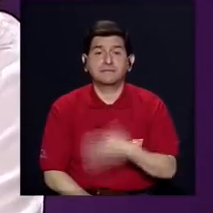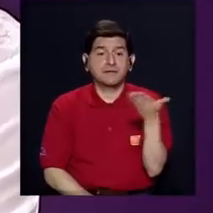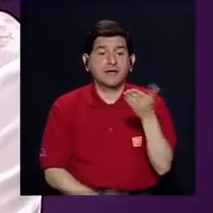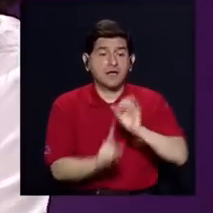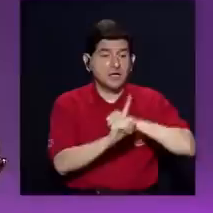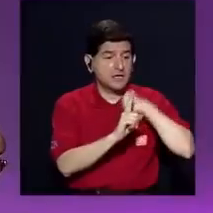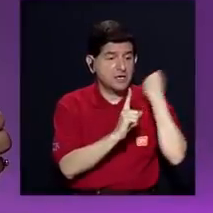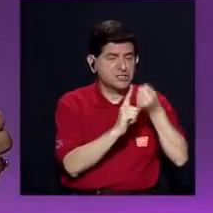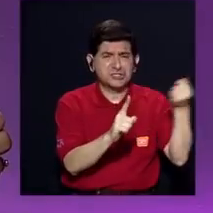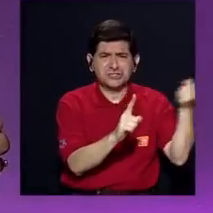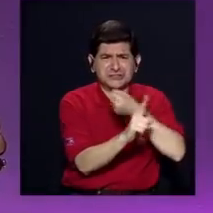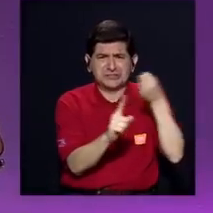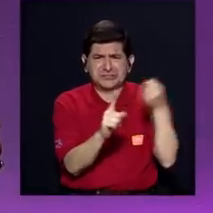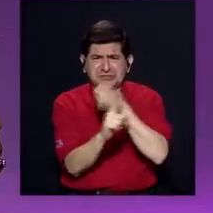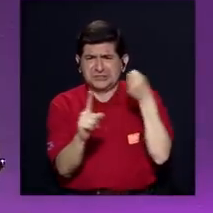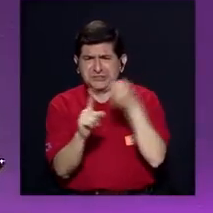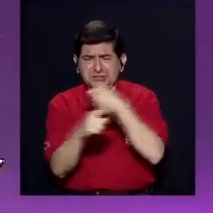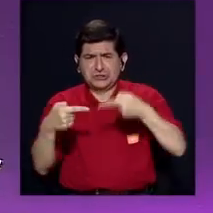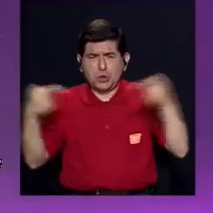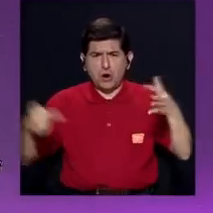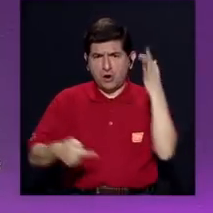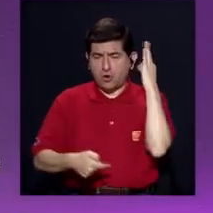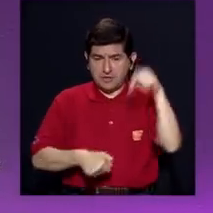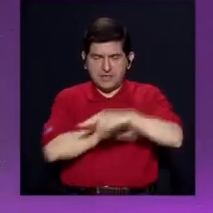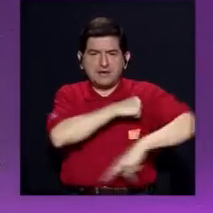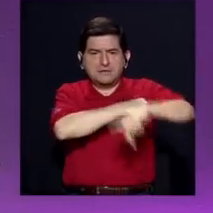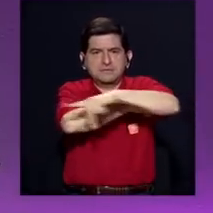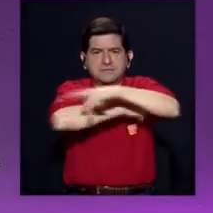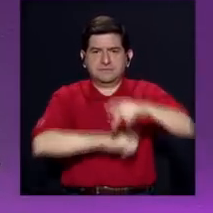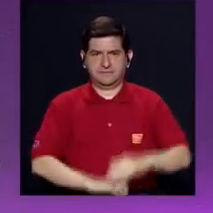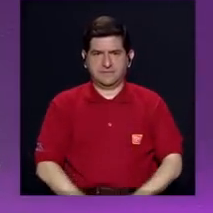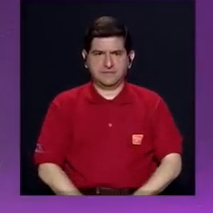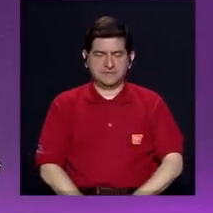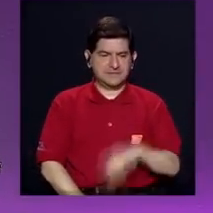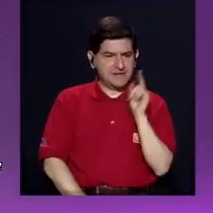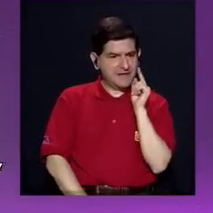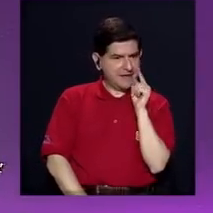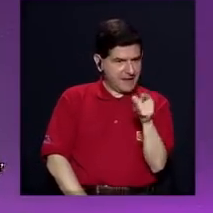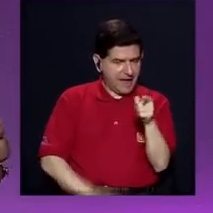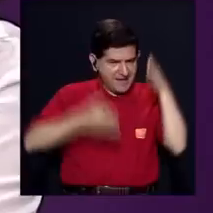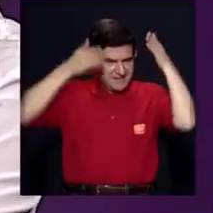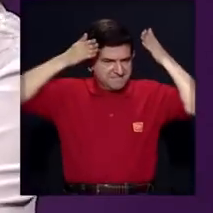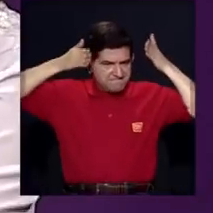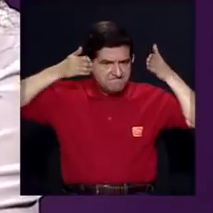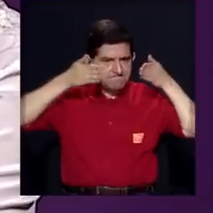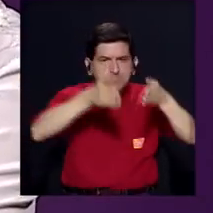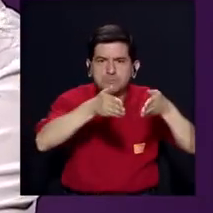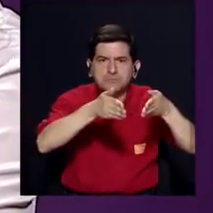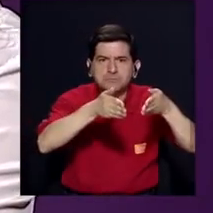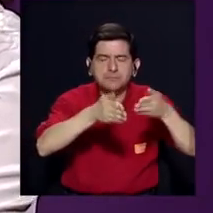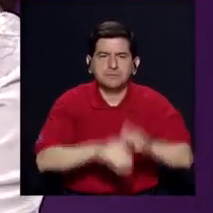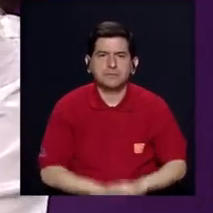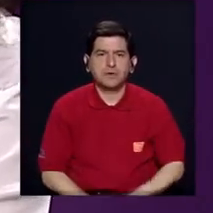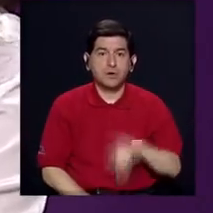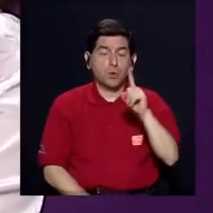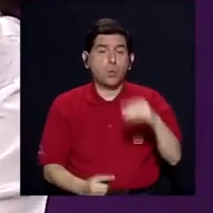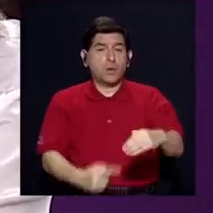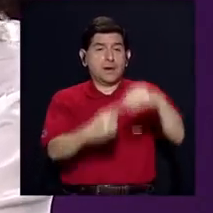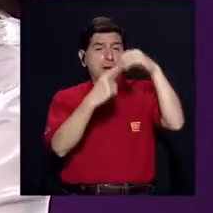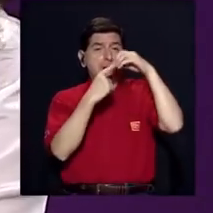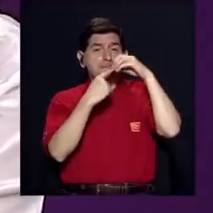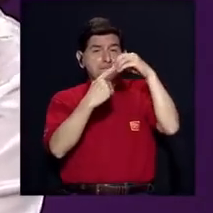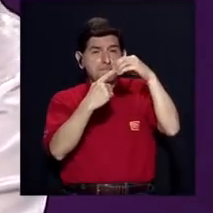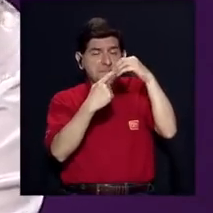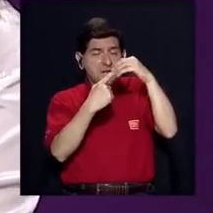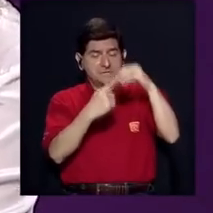situación de violencia contra las mujeres en nuestro país y que ahí estará enfocado en una de las mayores